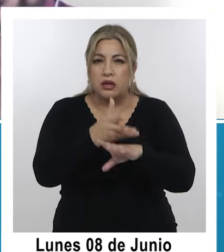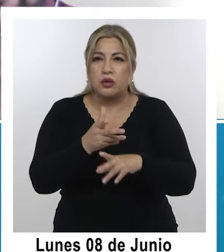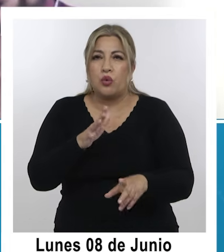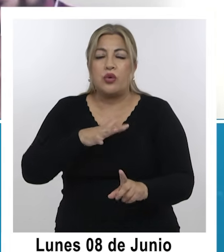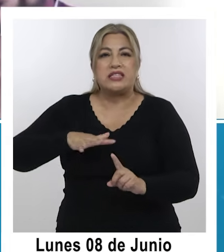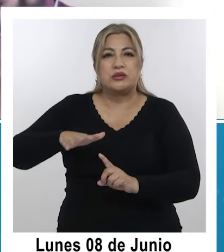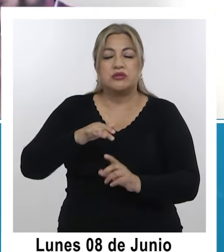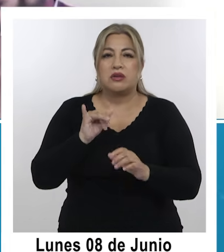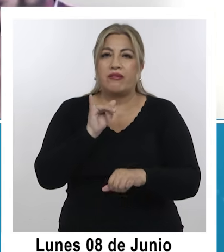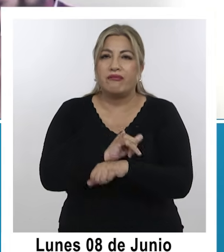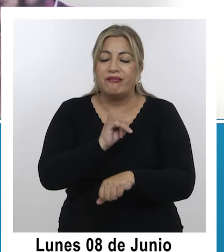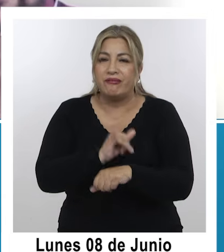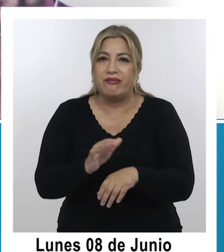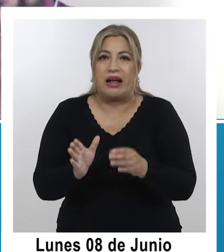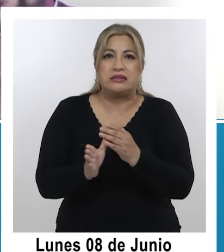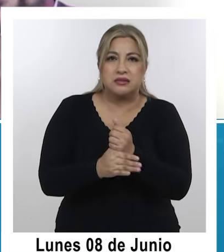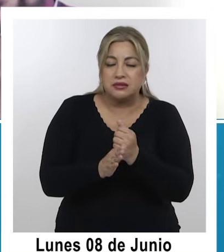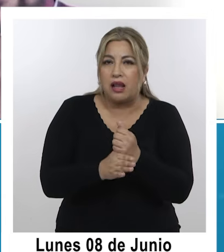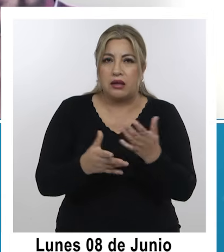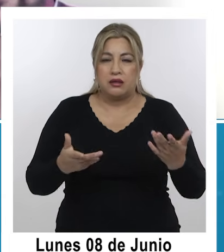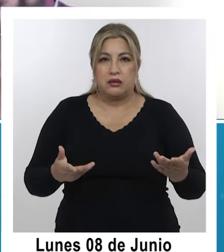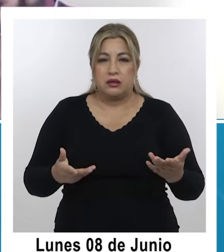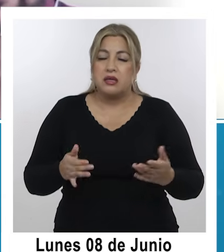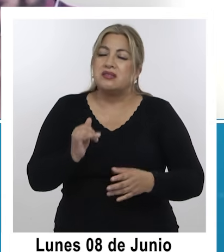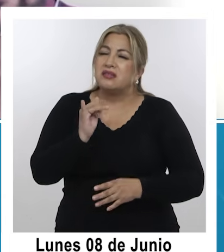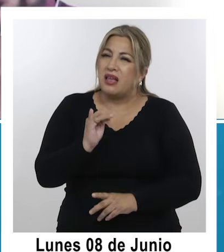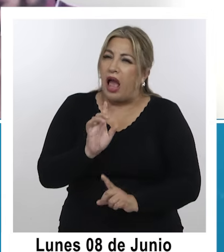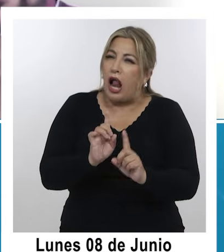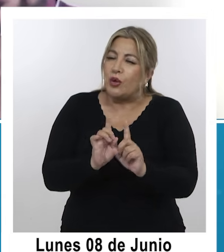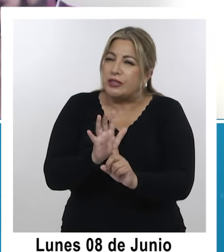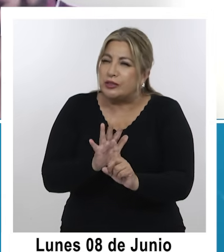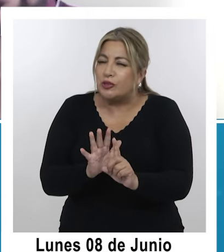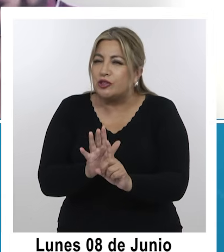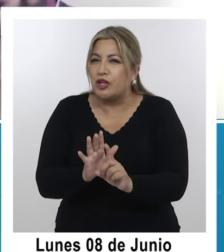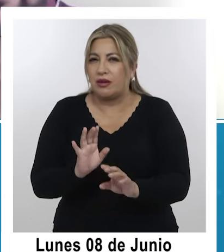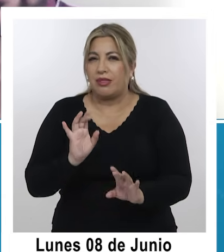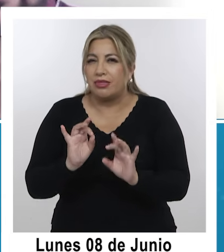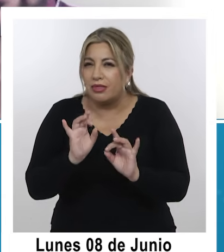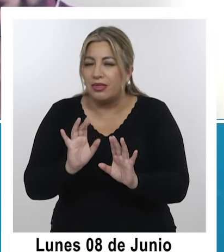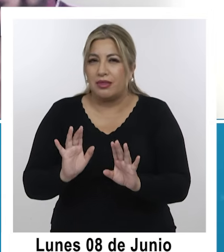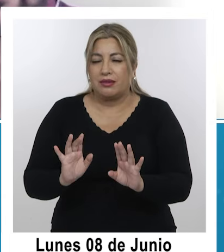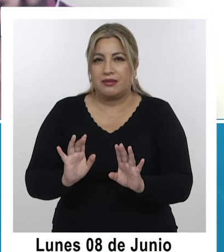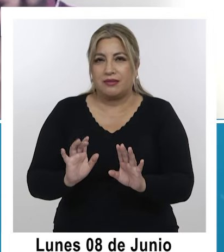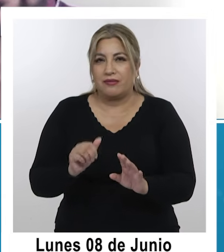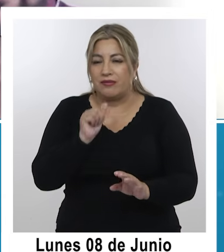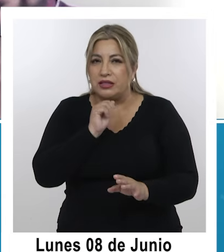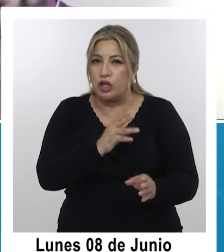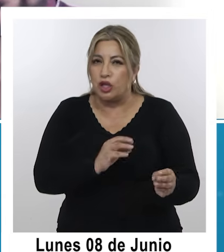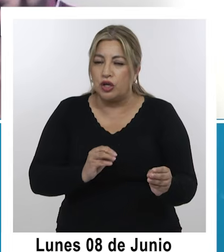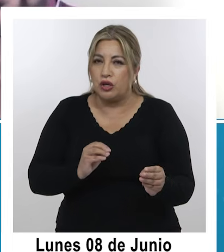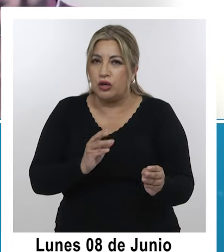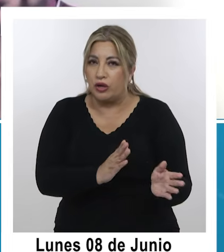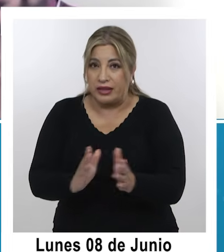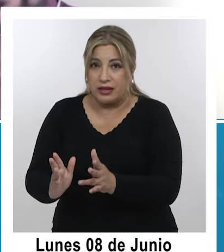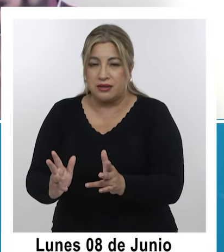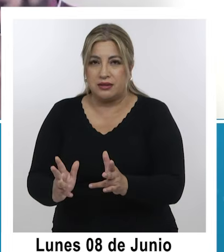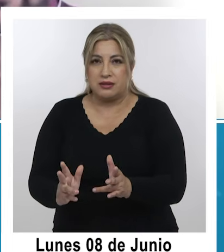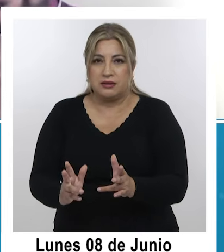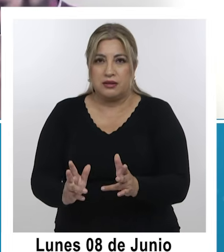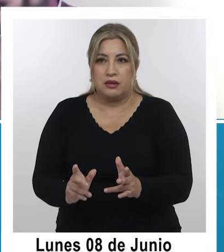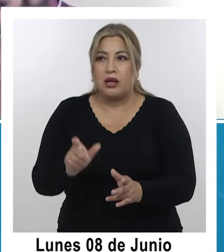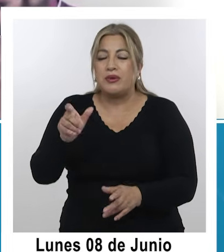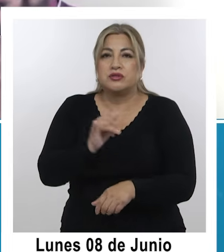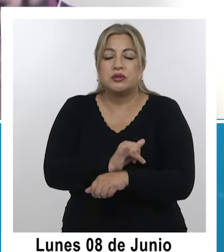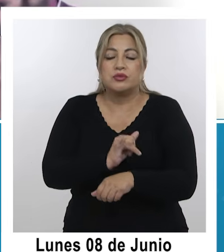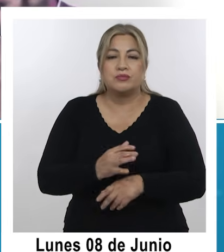de fraude, pero cierto que hubo irregularidades por la institución